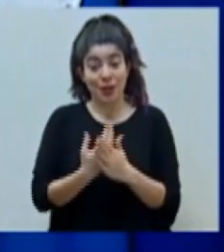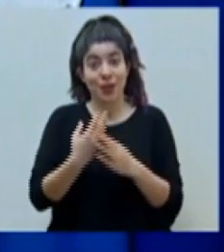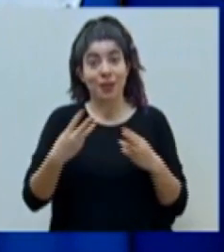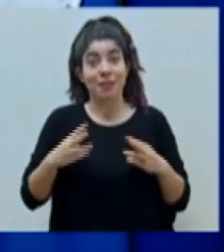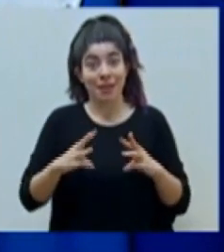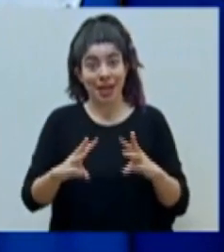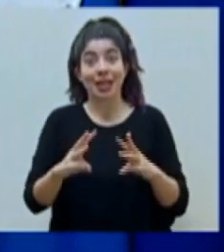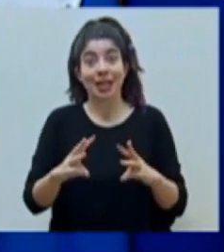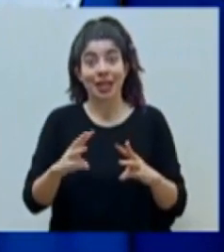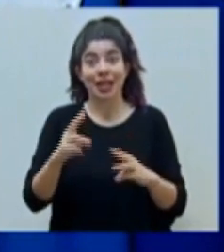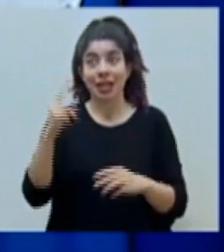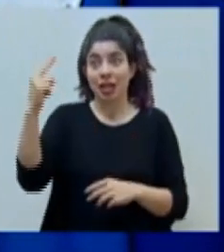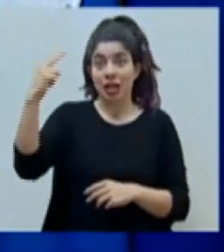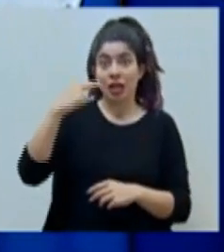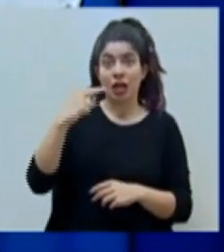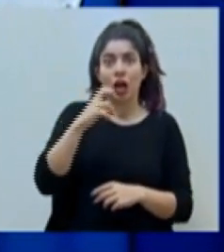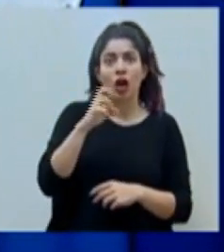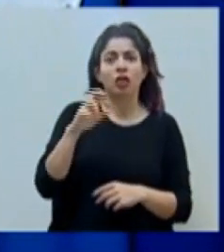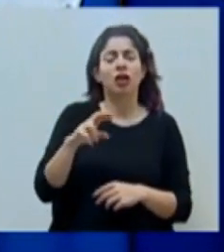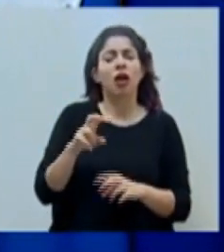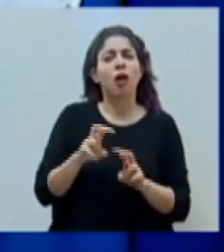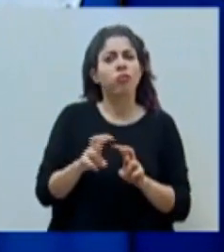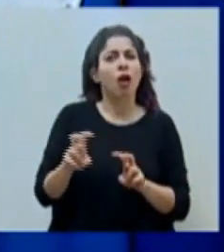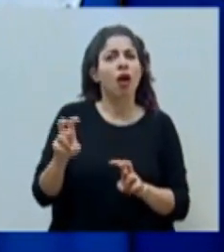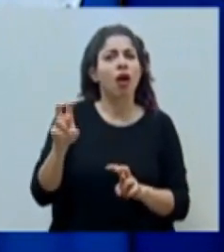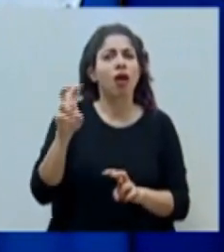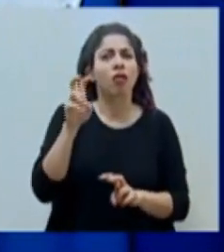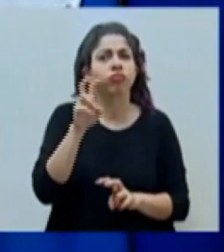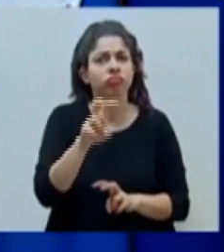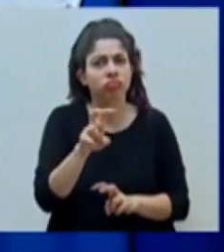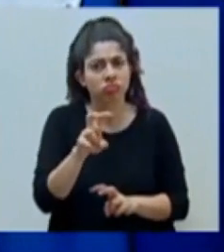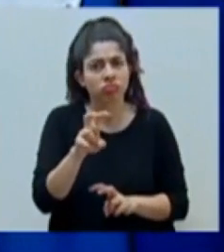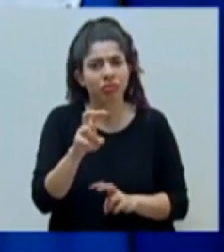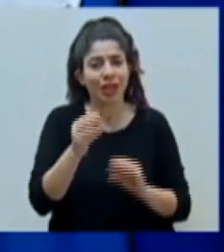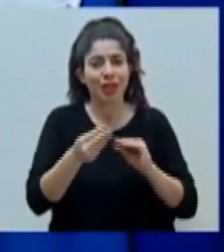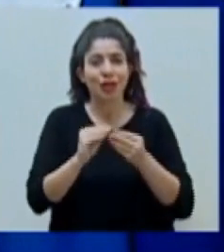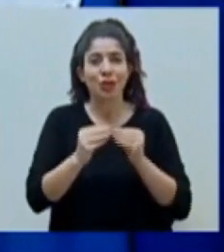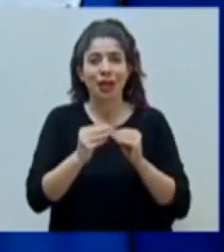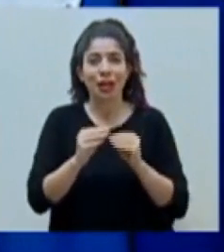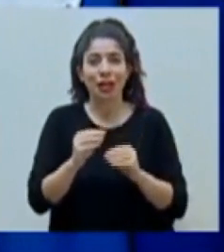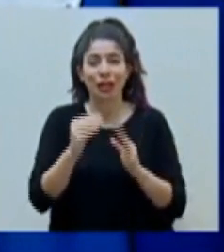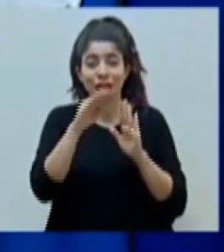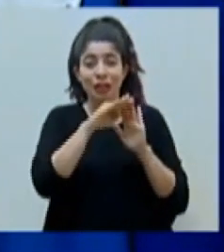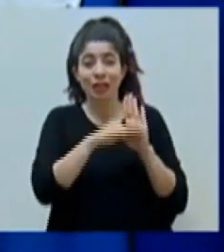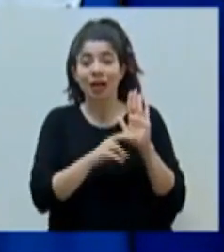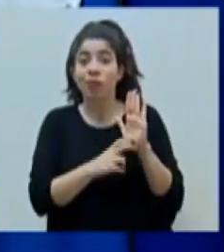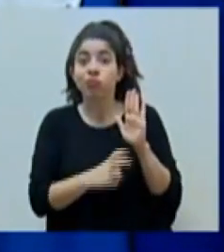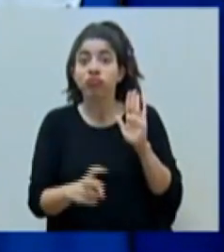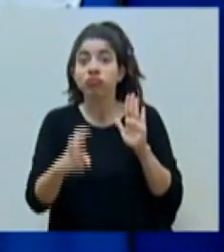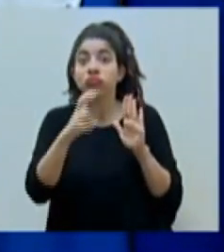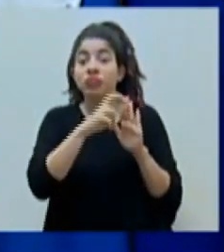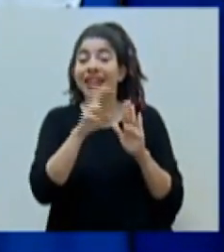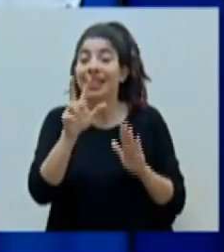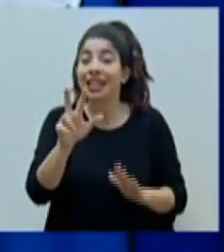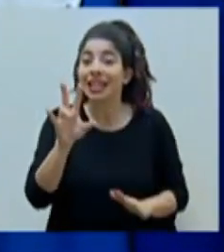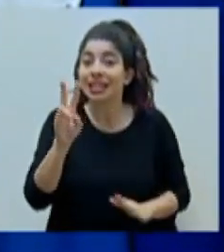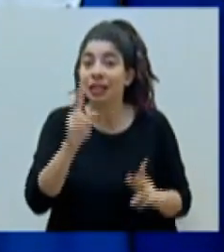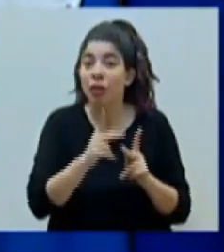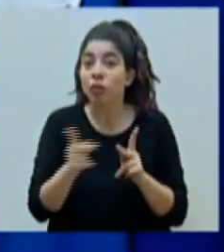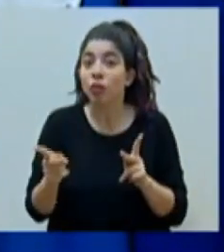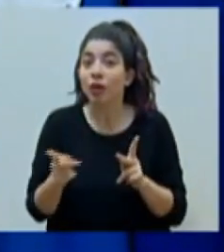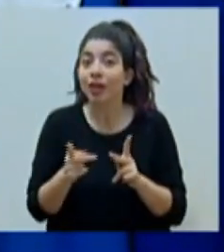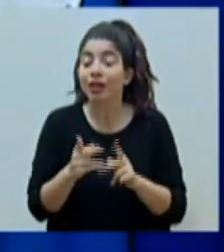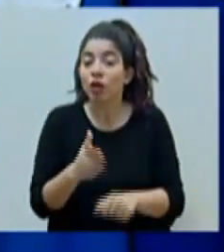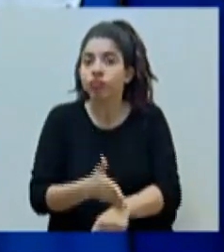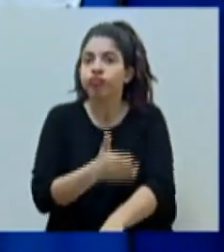metodología genera un salto más alto en los rankings de hasta 37 puestos. Eso